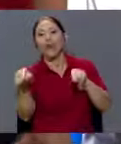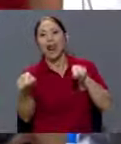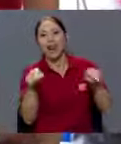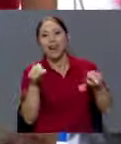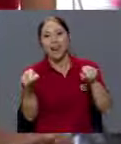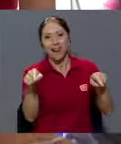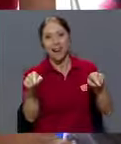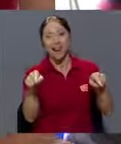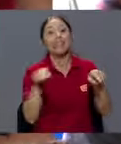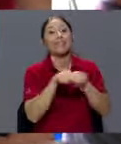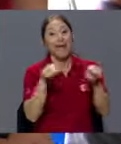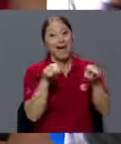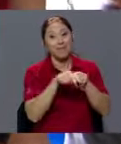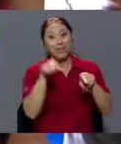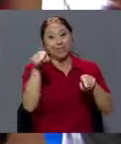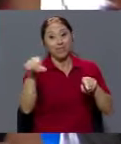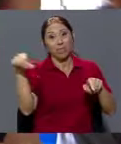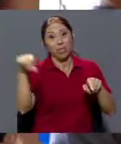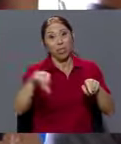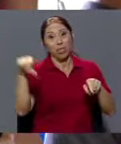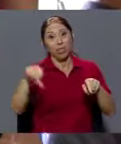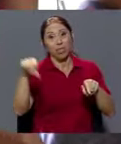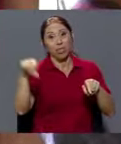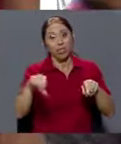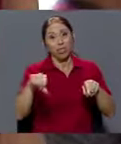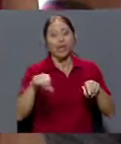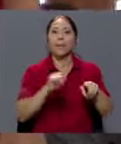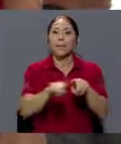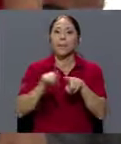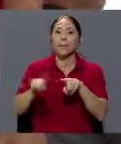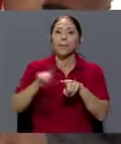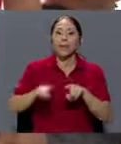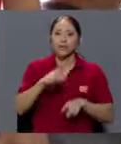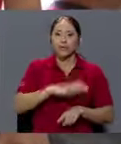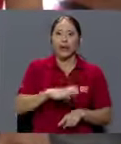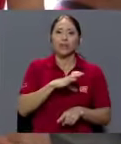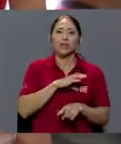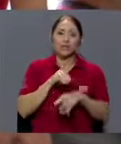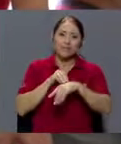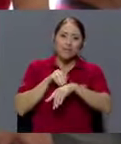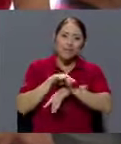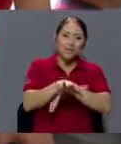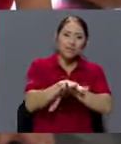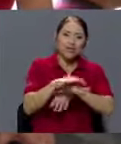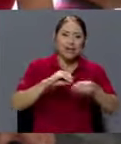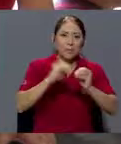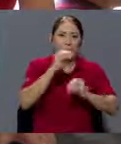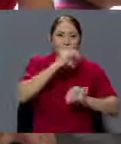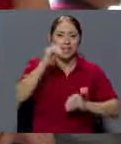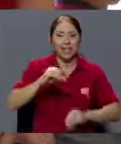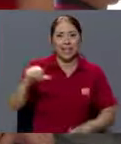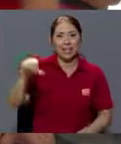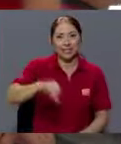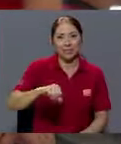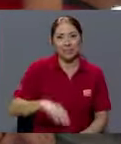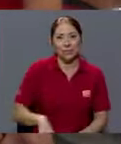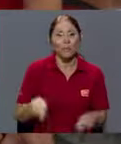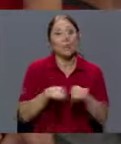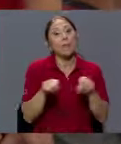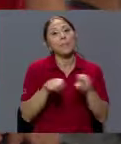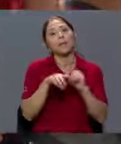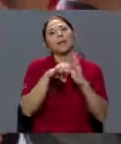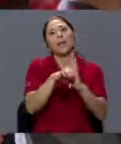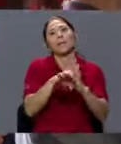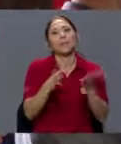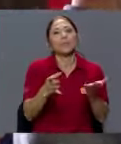de aplazamiento es mayor. Hay varios factores, ¿verdad?, que influyen en los porcentajes de aplazamiento, como la